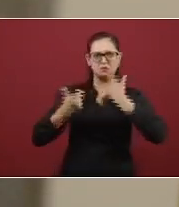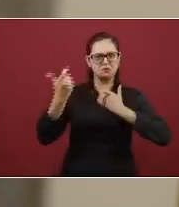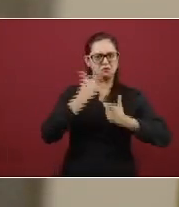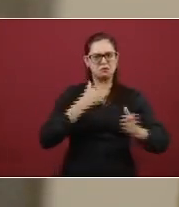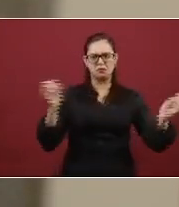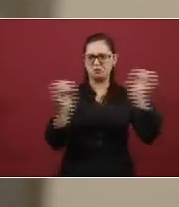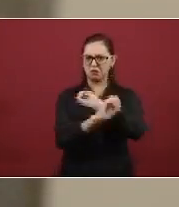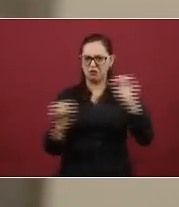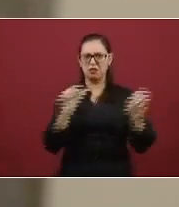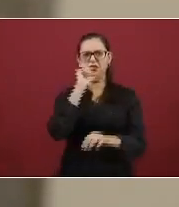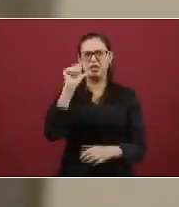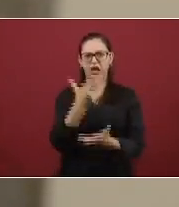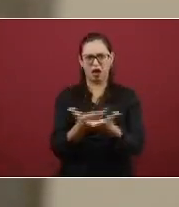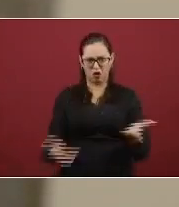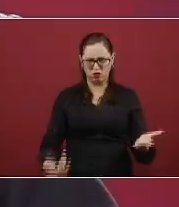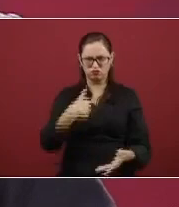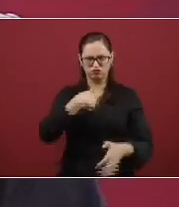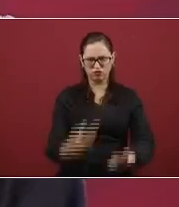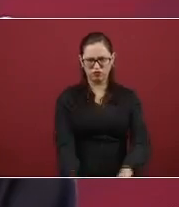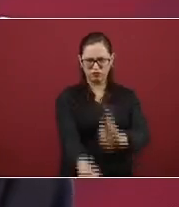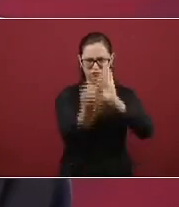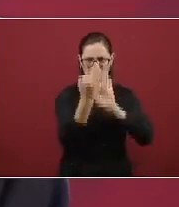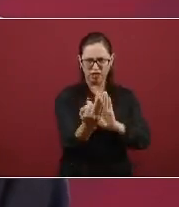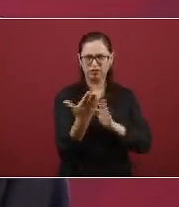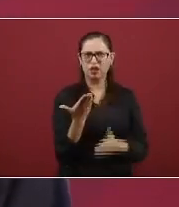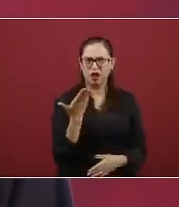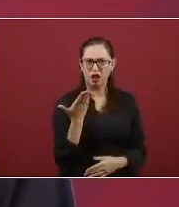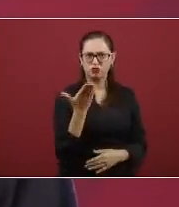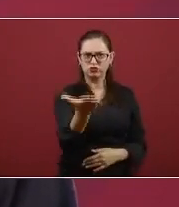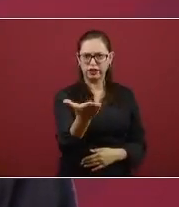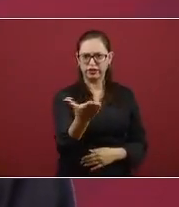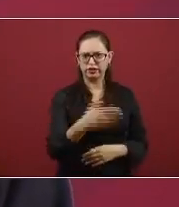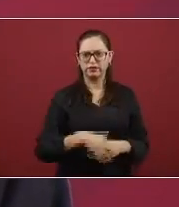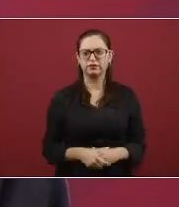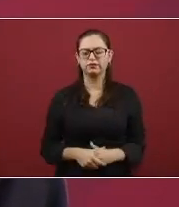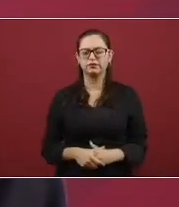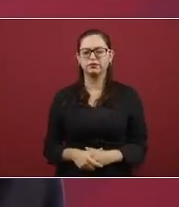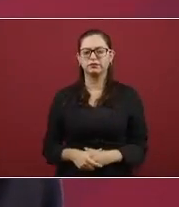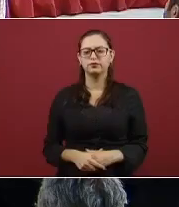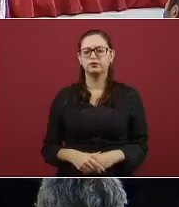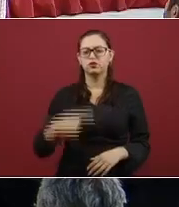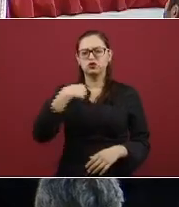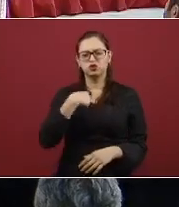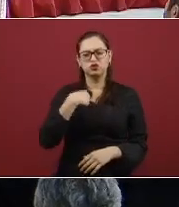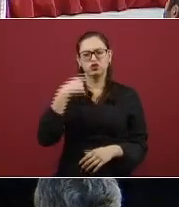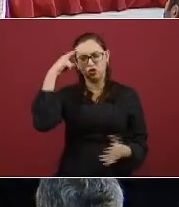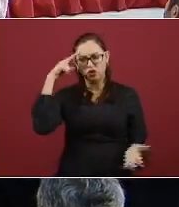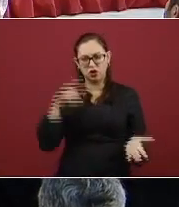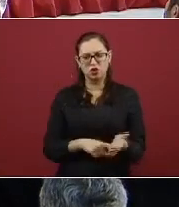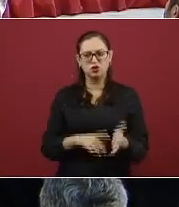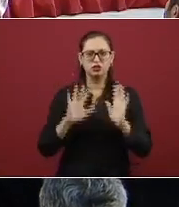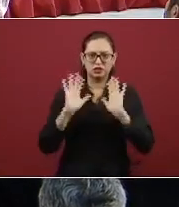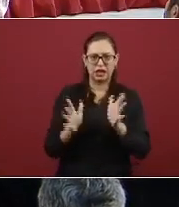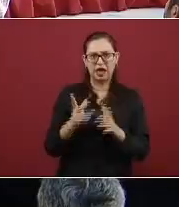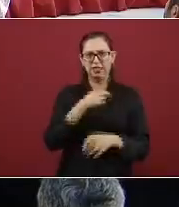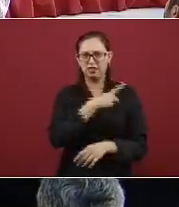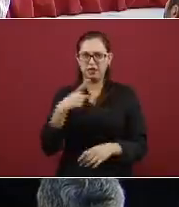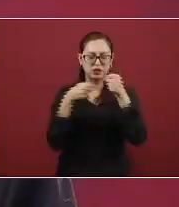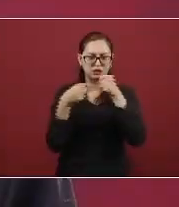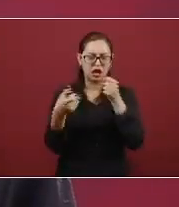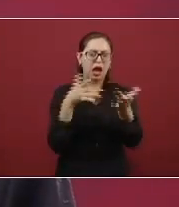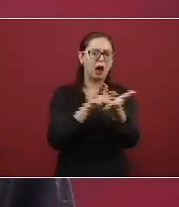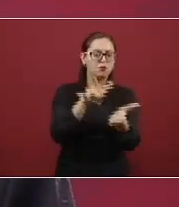a usted ya todos los que vemos aquí yo creo que debemos separar esta confrontación entre edificios difíciles el